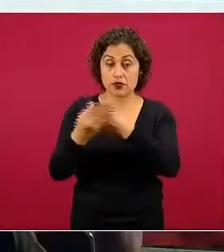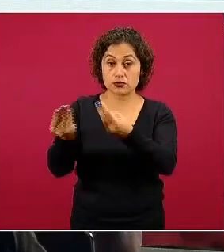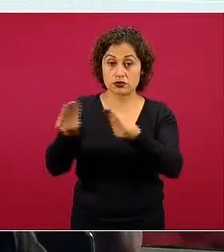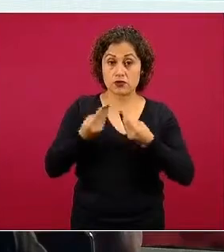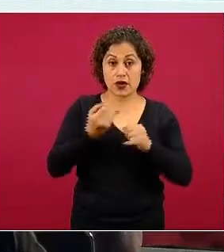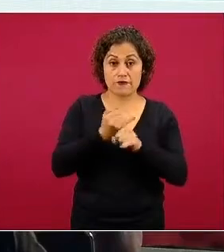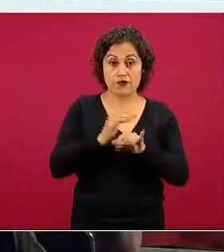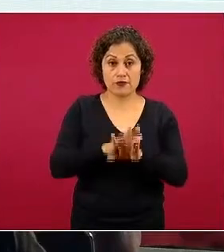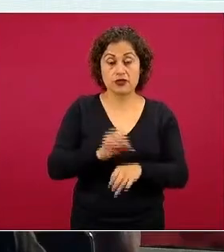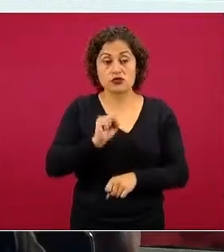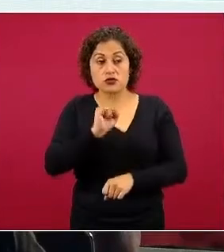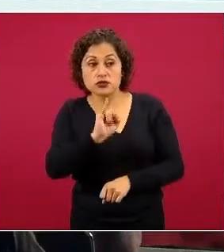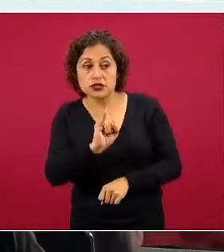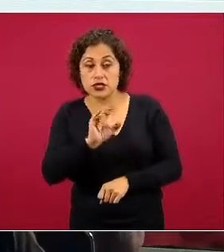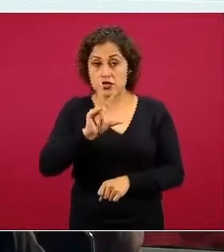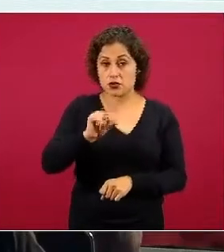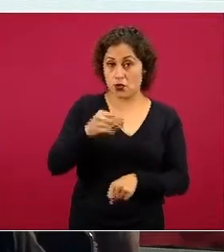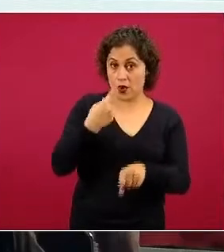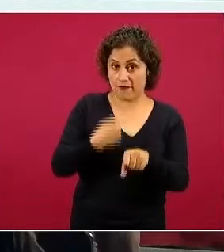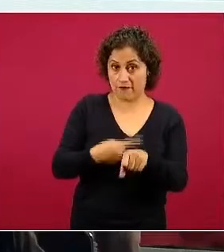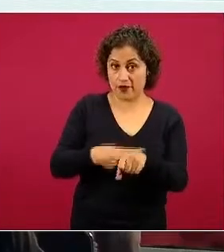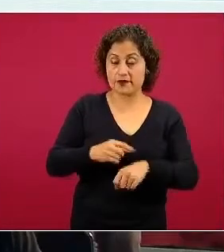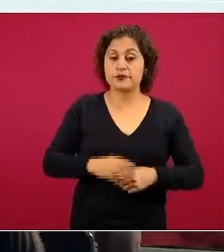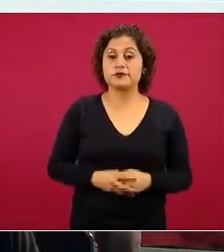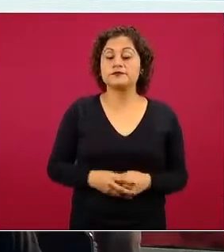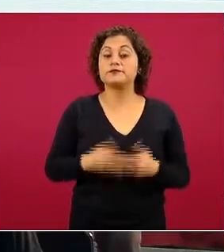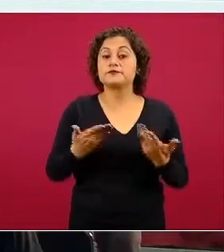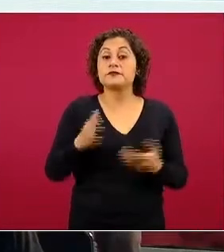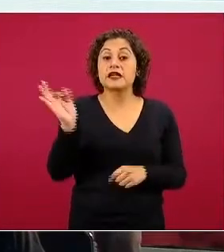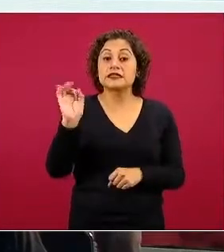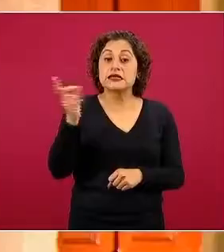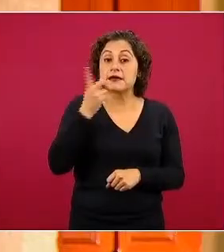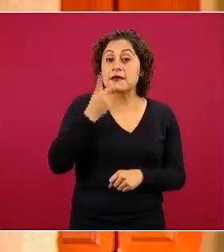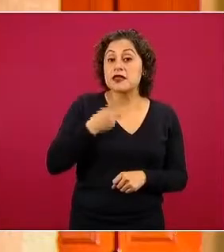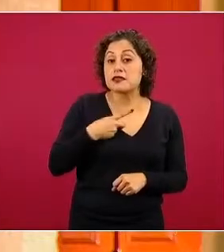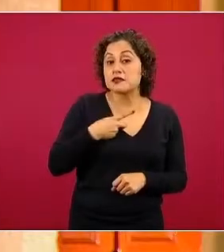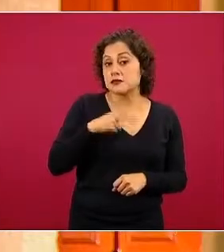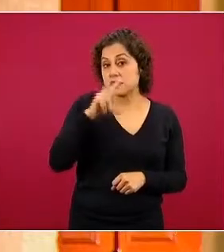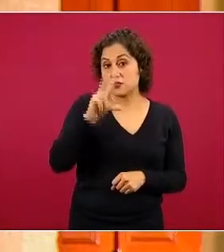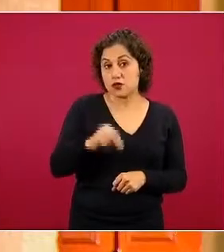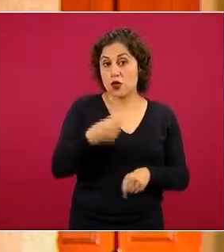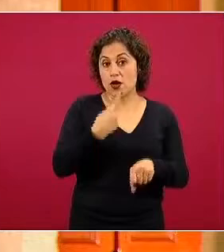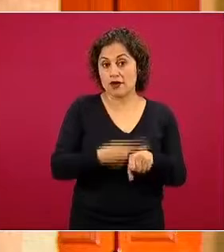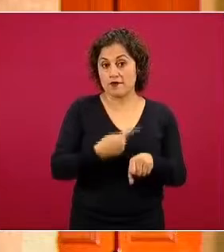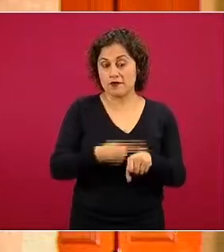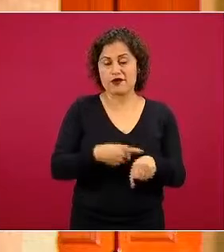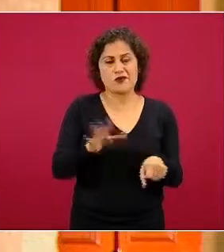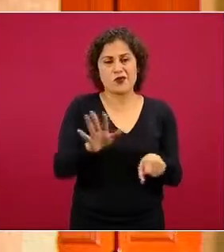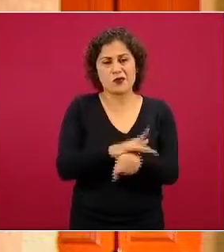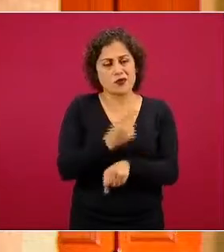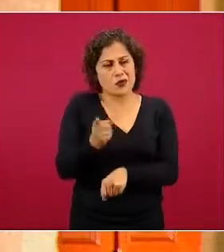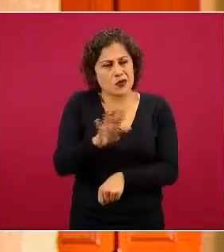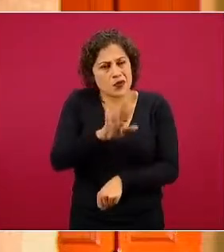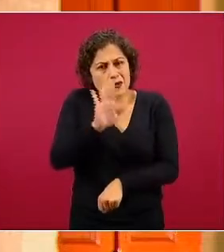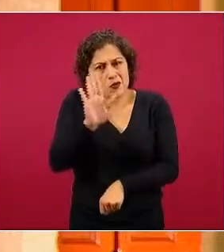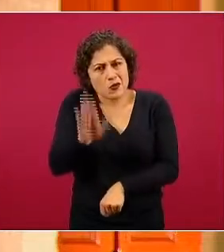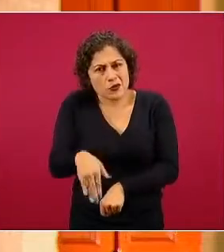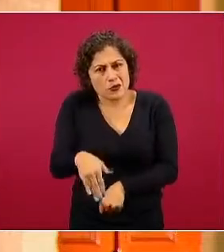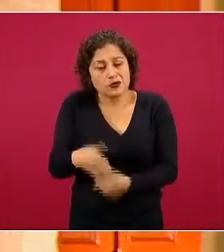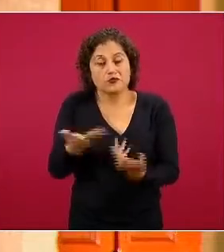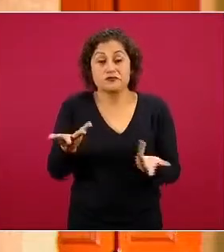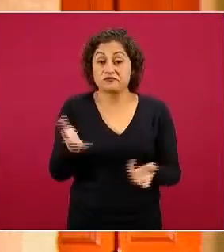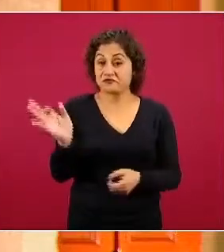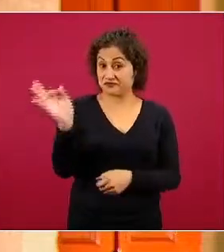si es positivo o es negativo. Si es negativo, es porque esa persona existe una